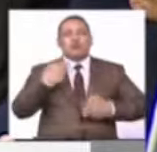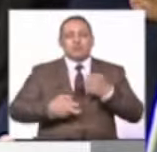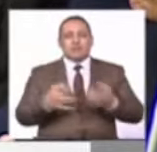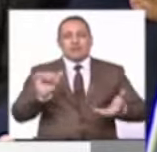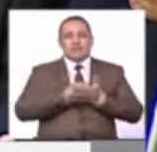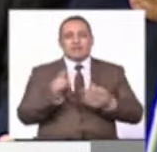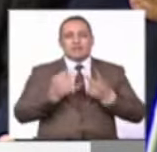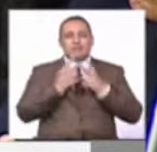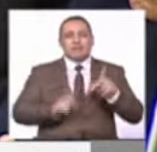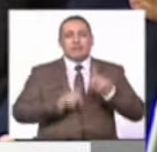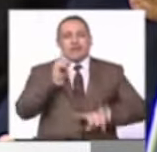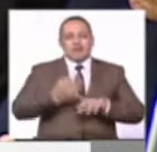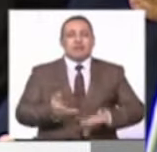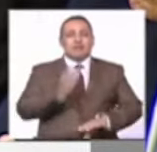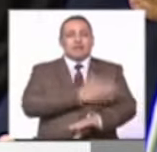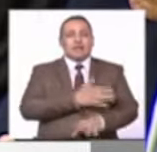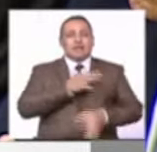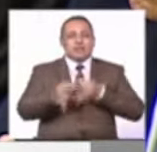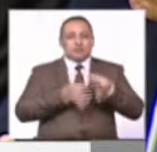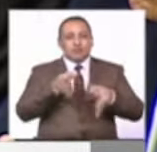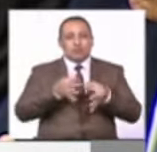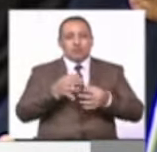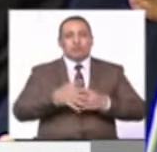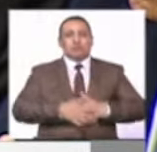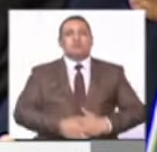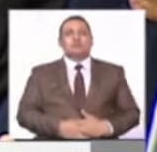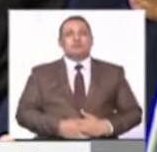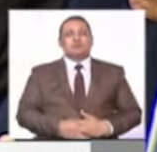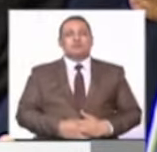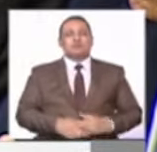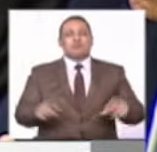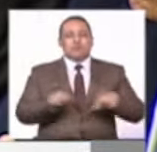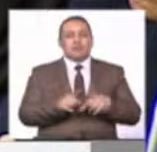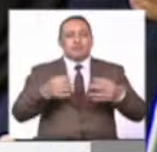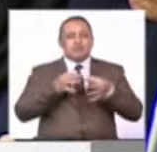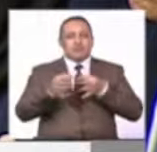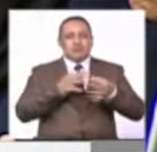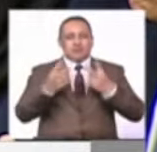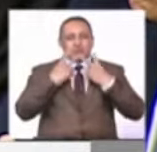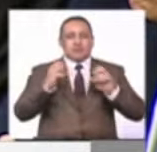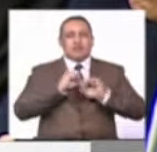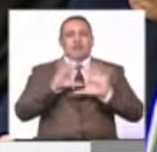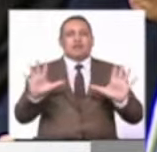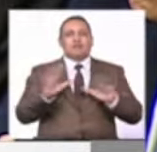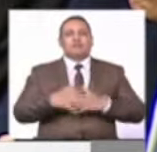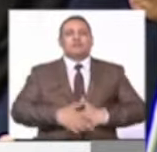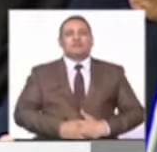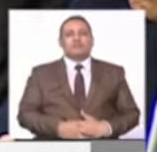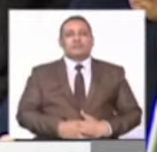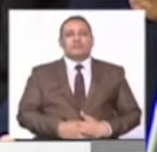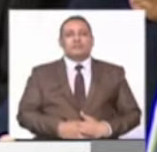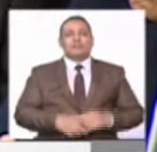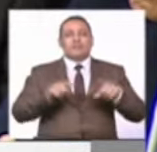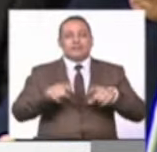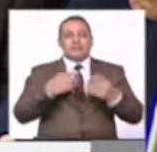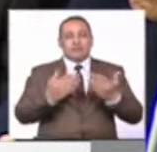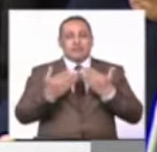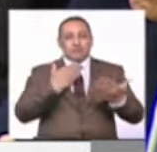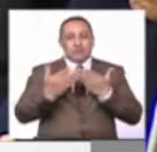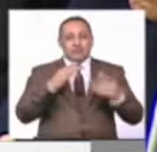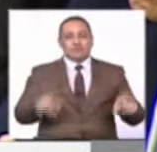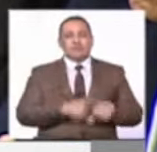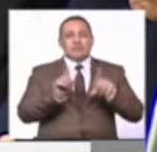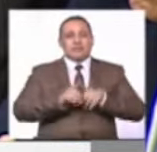alguien que me concedió el uso de la palabra ha explicado claramente esta forma de